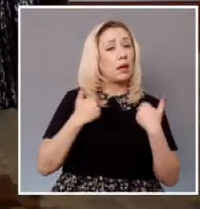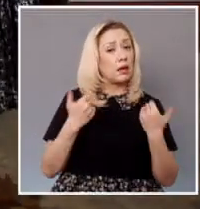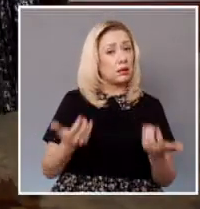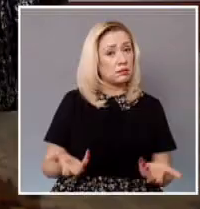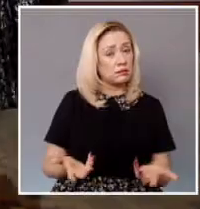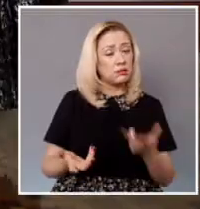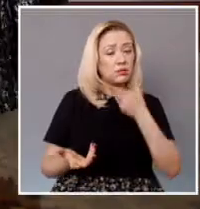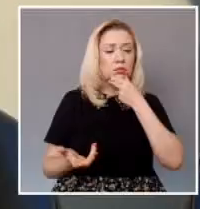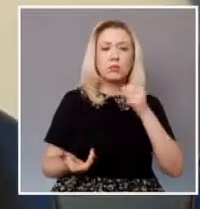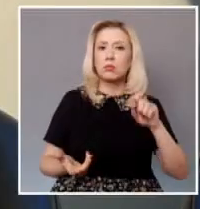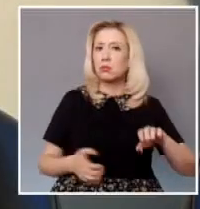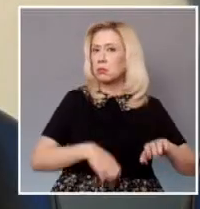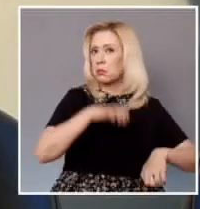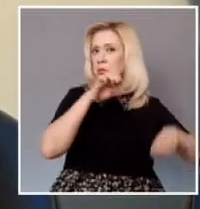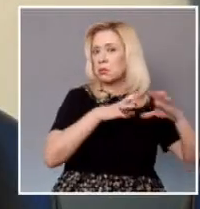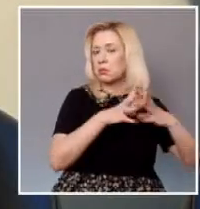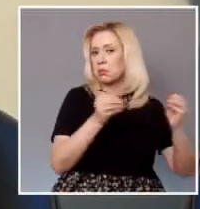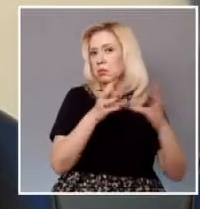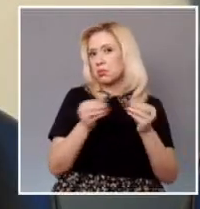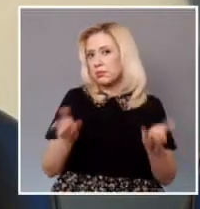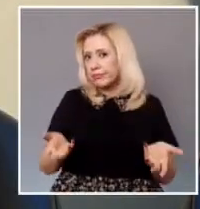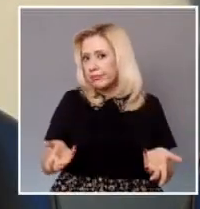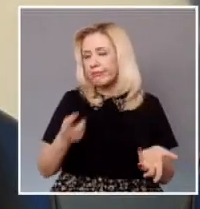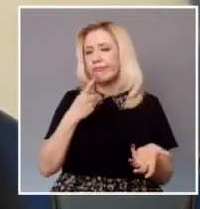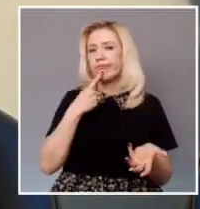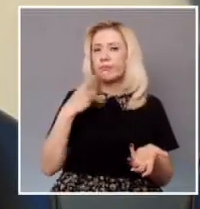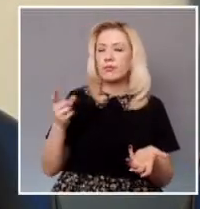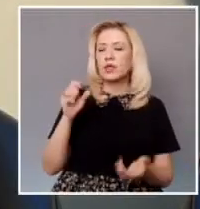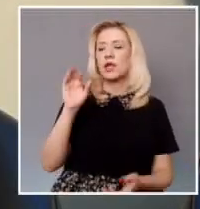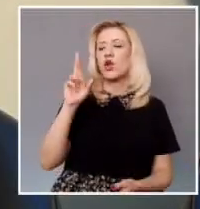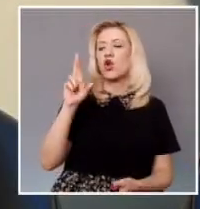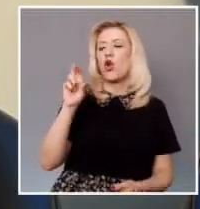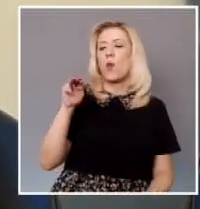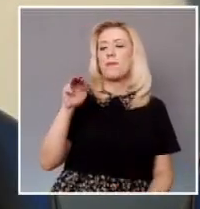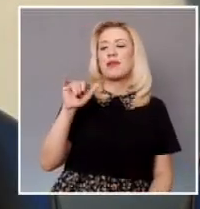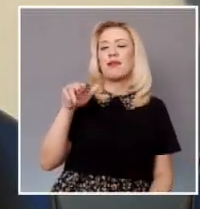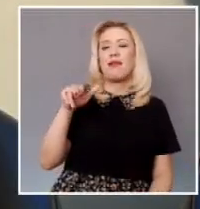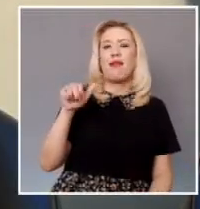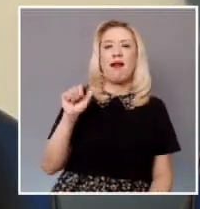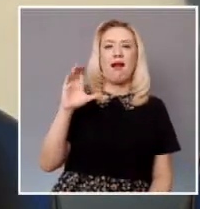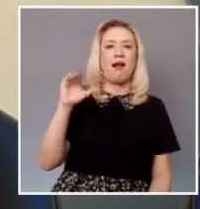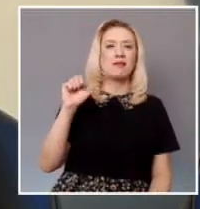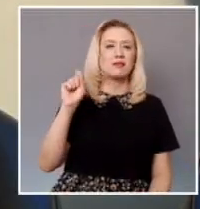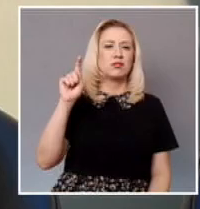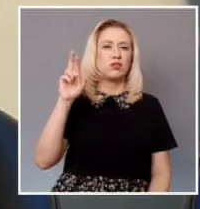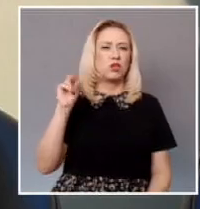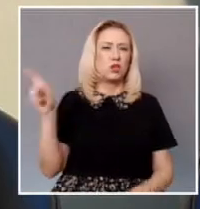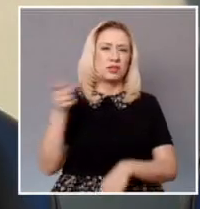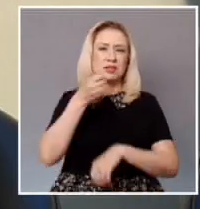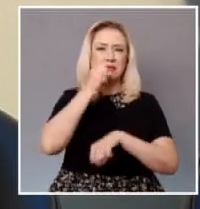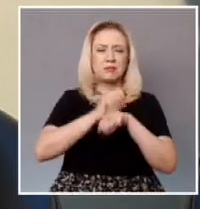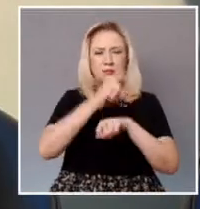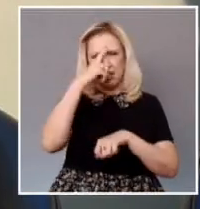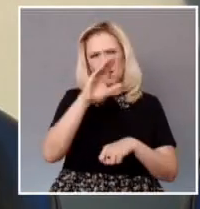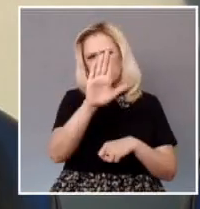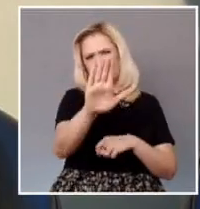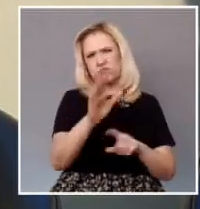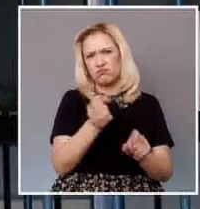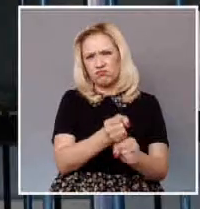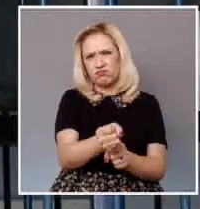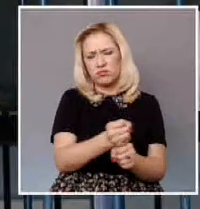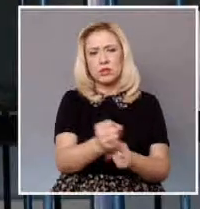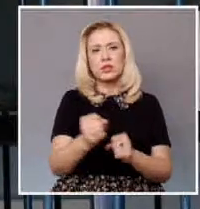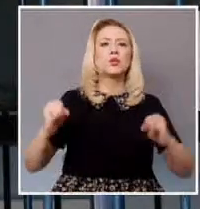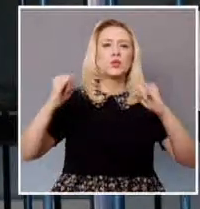conversatorio también participó Sofía de Robina Castro, secretaria técnica de combate a la tortura del Instituto Federal de Defensoría